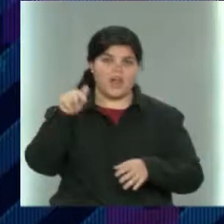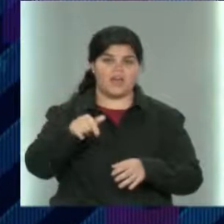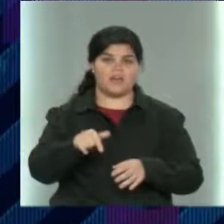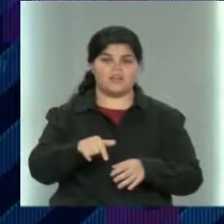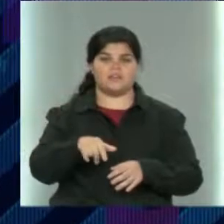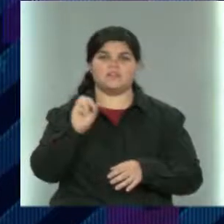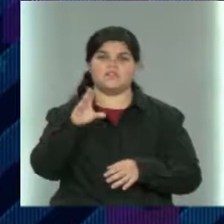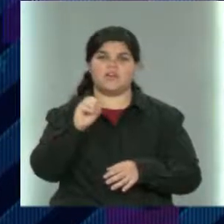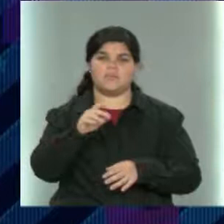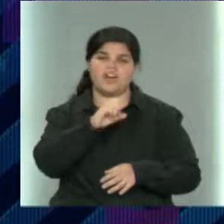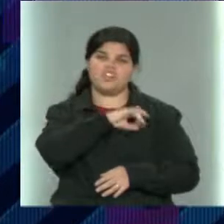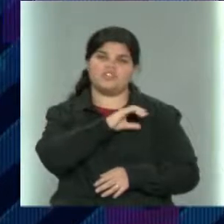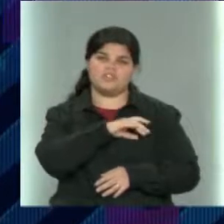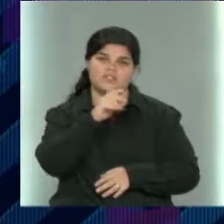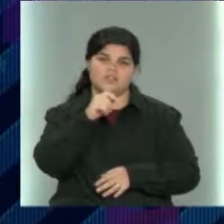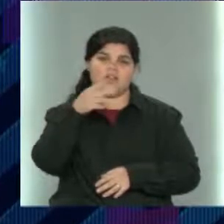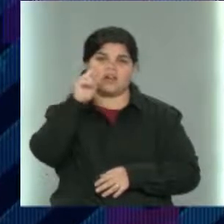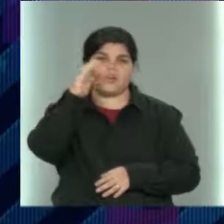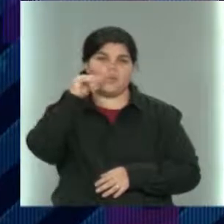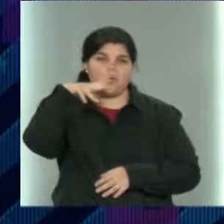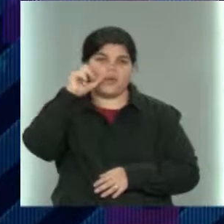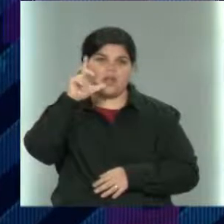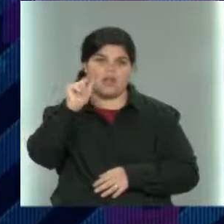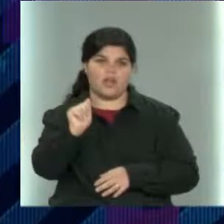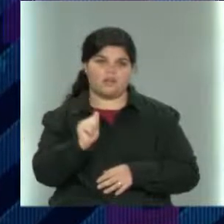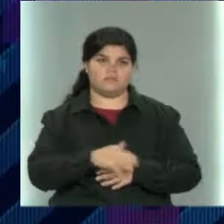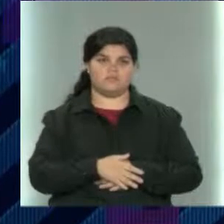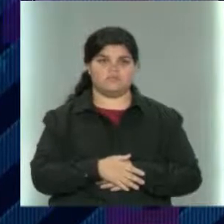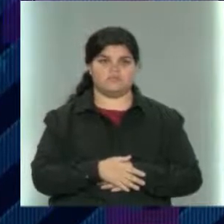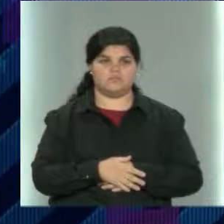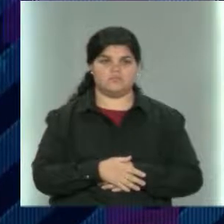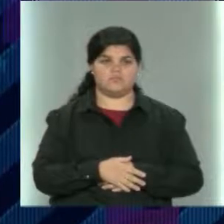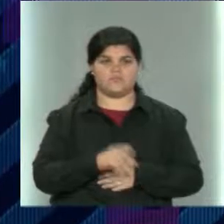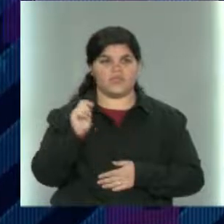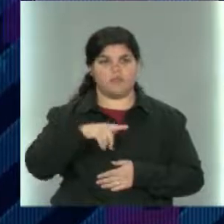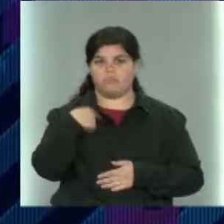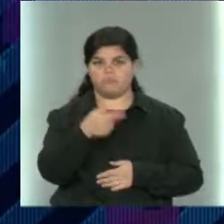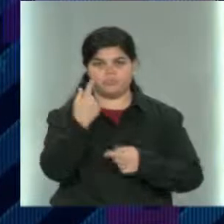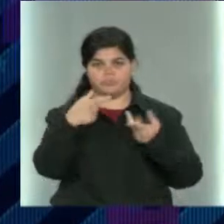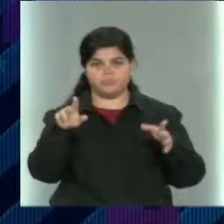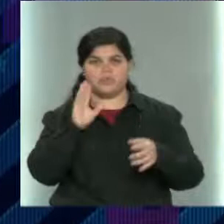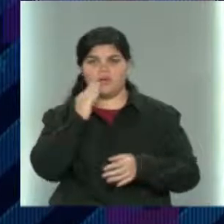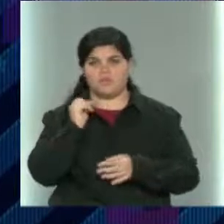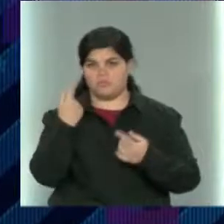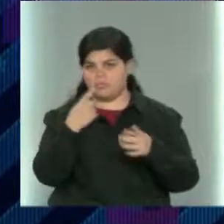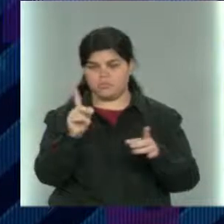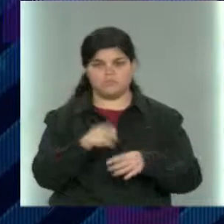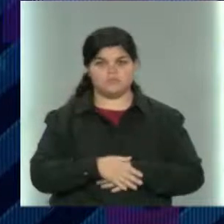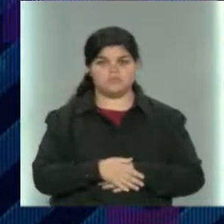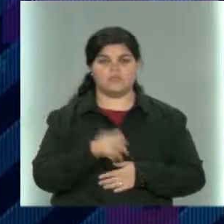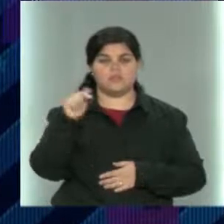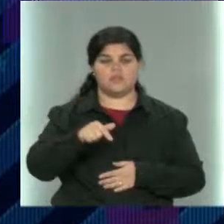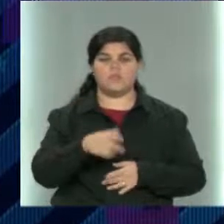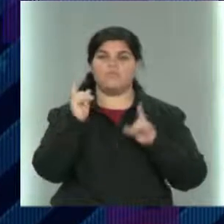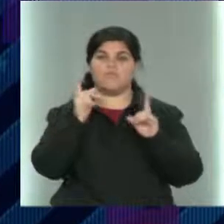Chile, graduada en St. Mary High School en Bird Island, Minnesota, Estados Unidos en el mismo año. Estudió profesorado de